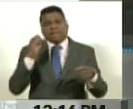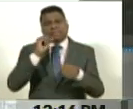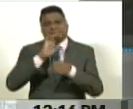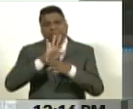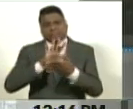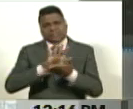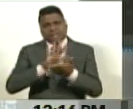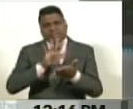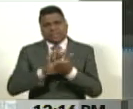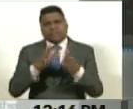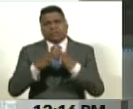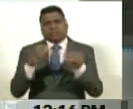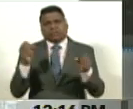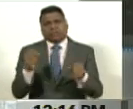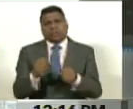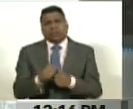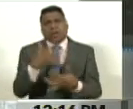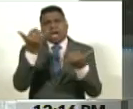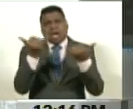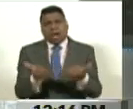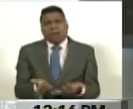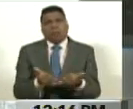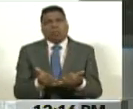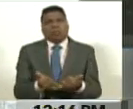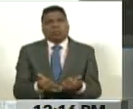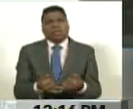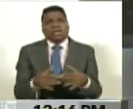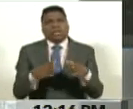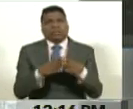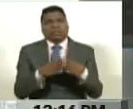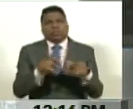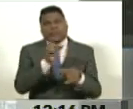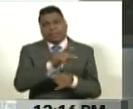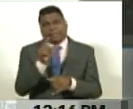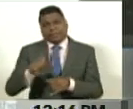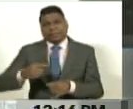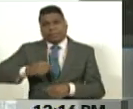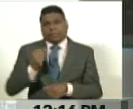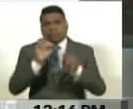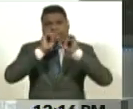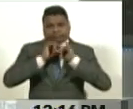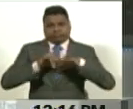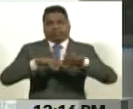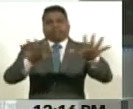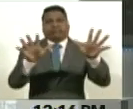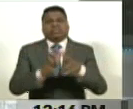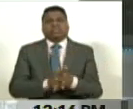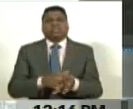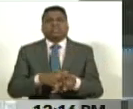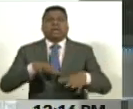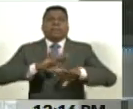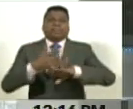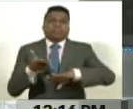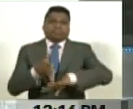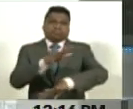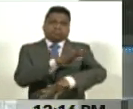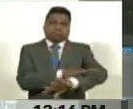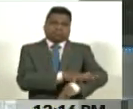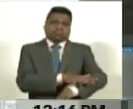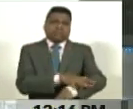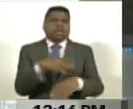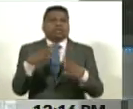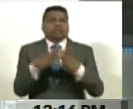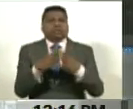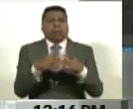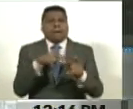actividades que ya veníamos programados. Sin embargo, aquí se encuentran los cuerpos de seguridad desplegados porque lamentablemente estos grupos han venido amenazando